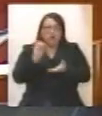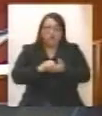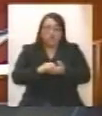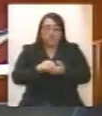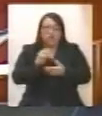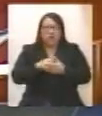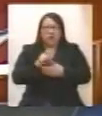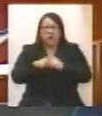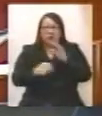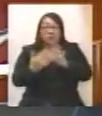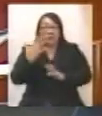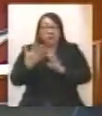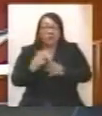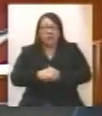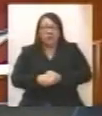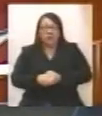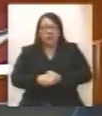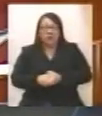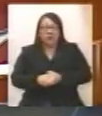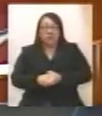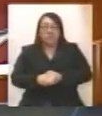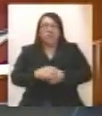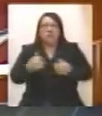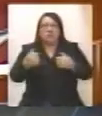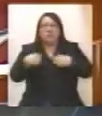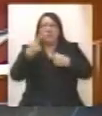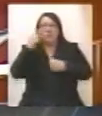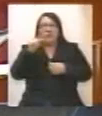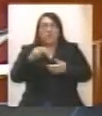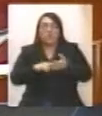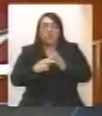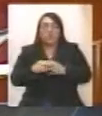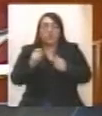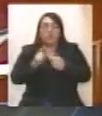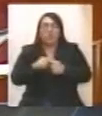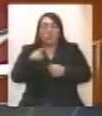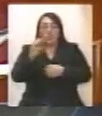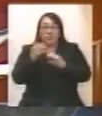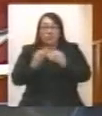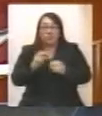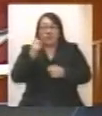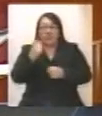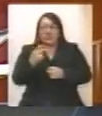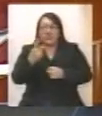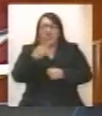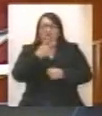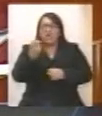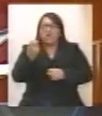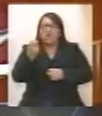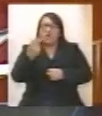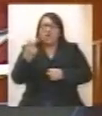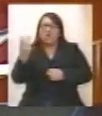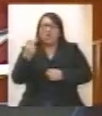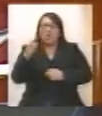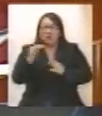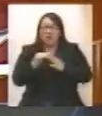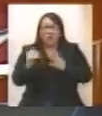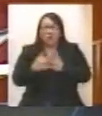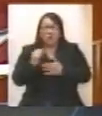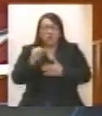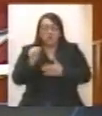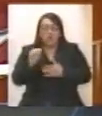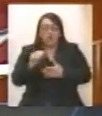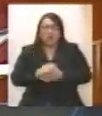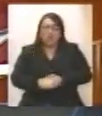adicionales en el 2015. Contamos para ello con un presupuesto de alrededor de 222 millones de nuevos